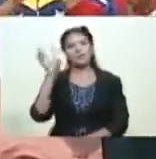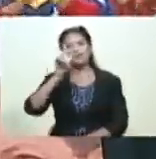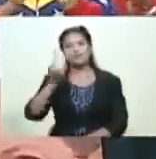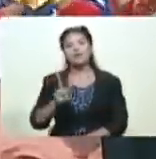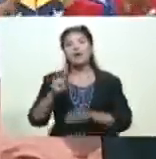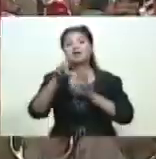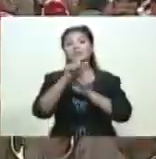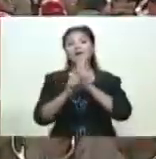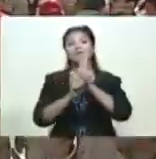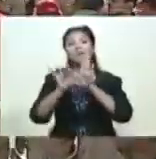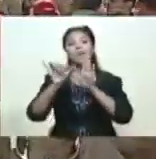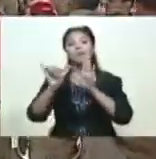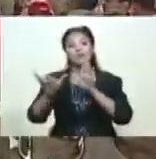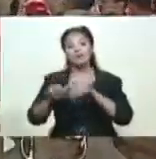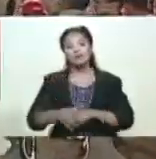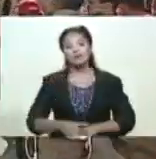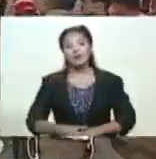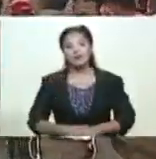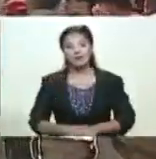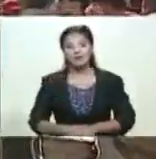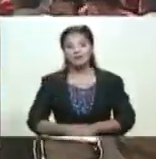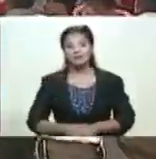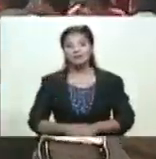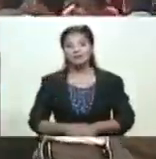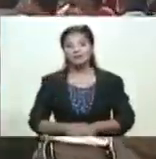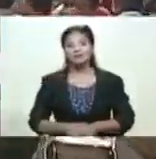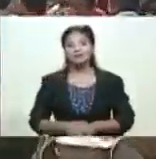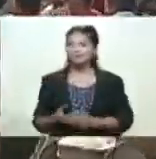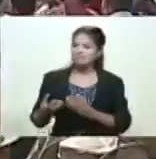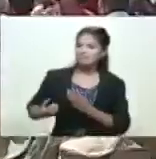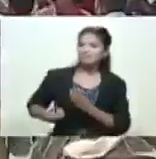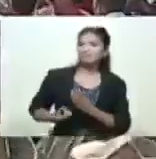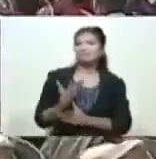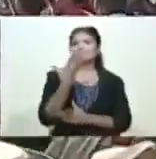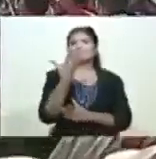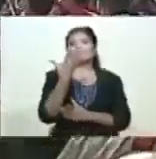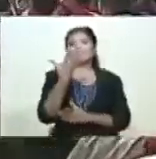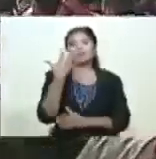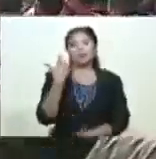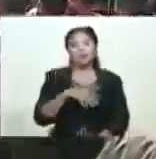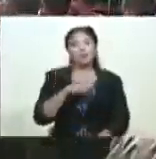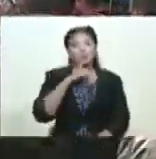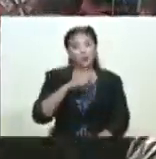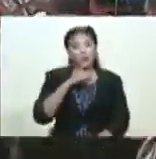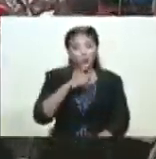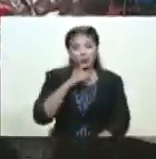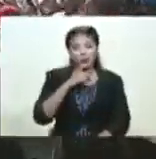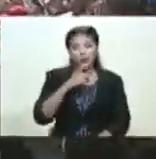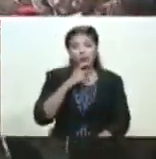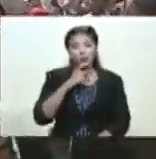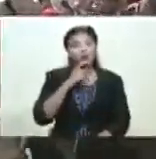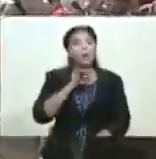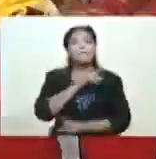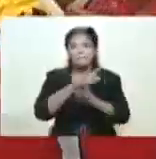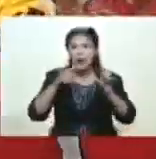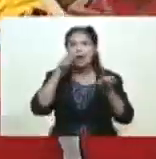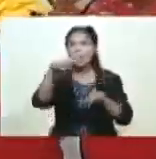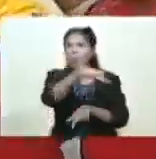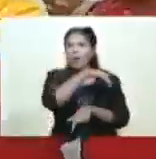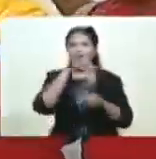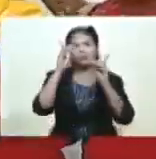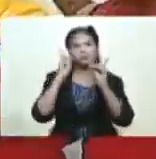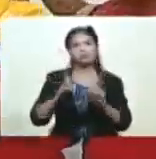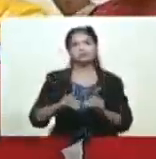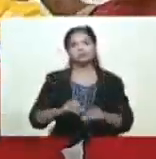la Asamblea Nacional Constituyente. Nació de un parto doloroso de las manos del pueblo.